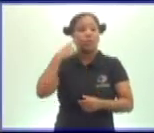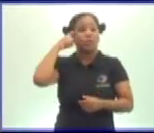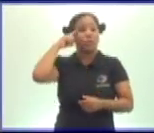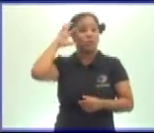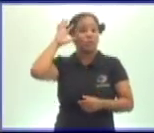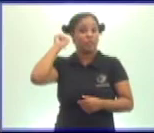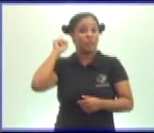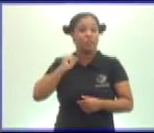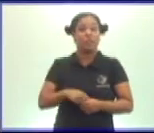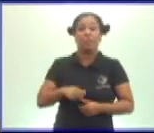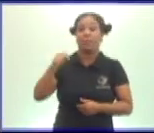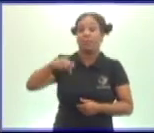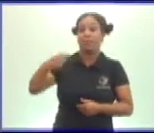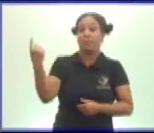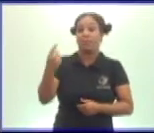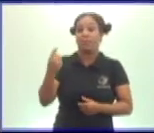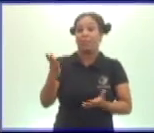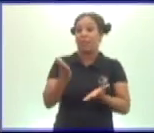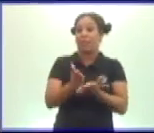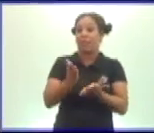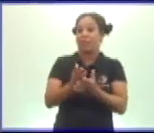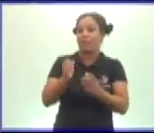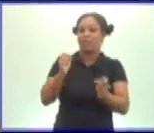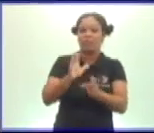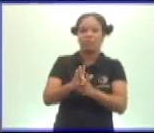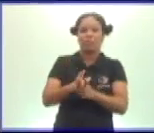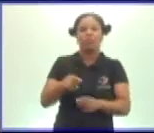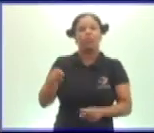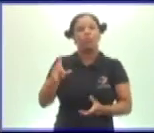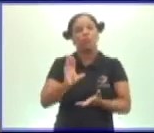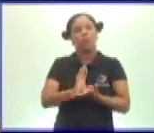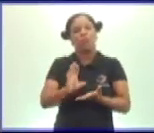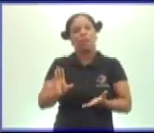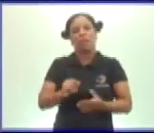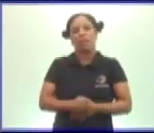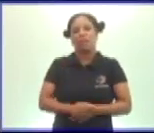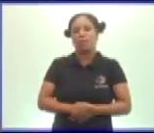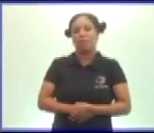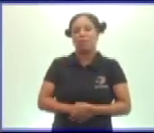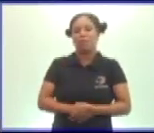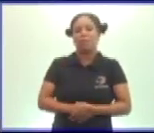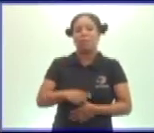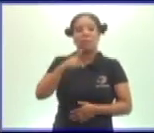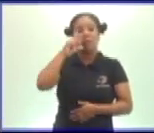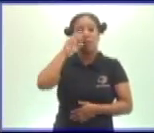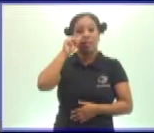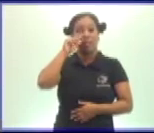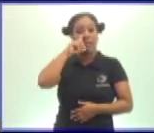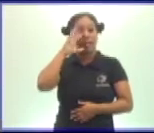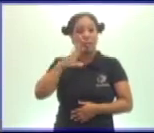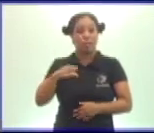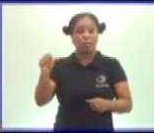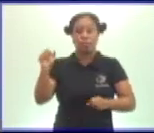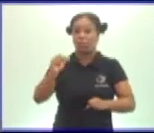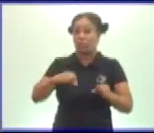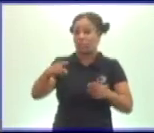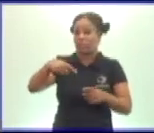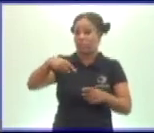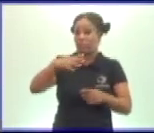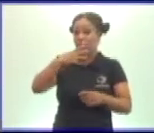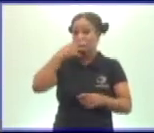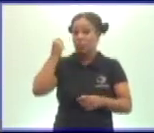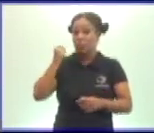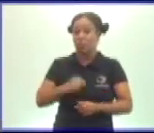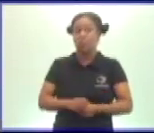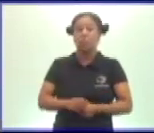primera clase de introducción al curso. Vamos a hablar de la naturaleza de las sustancias, naturaleza del soluto y el disolvente, es